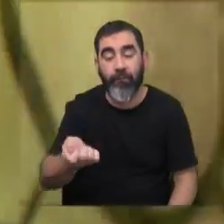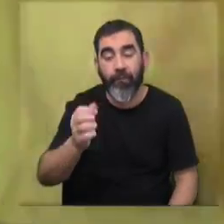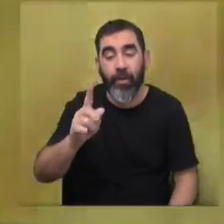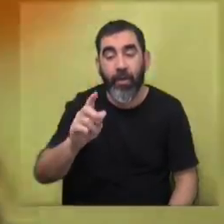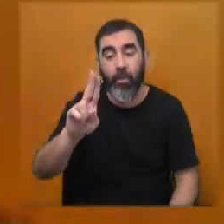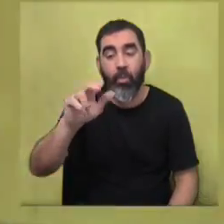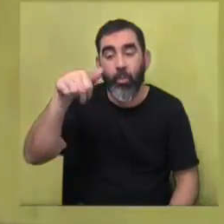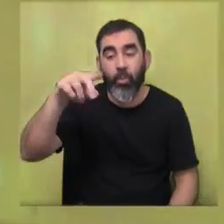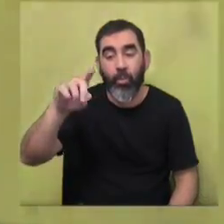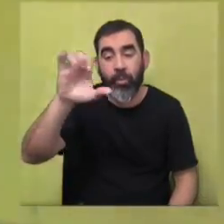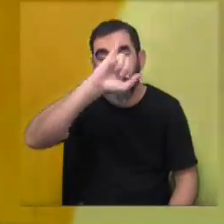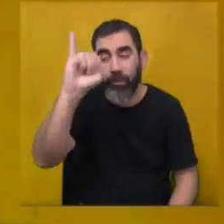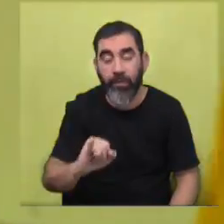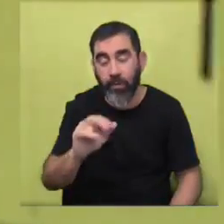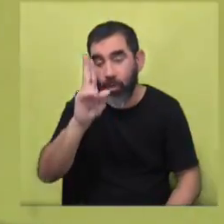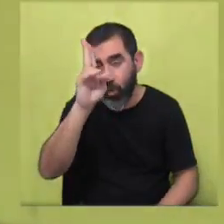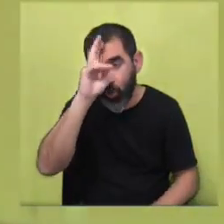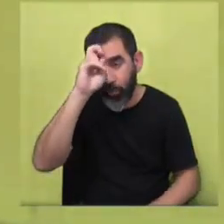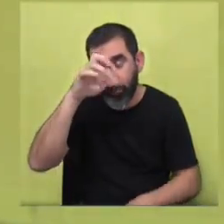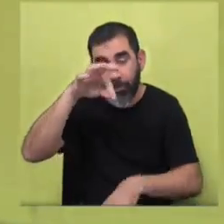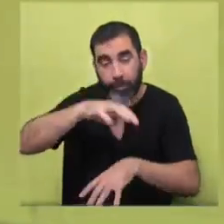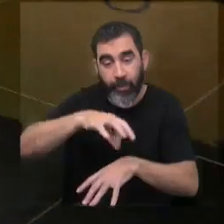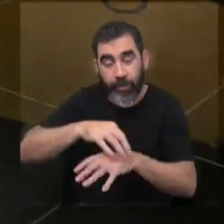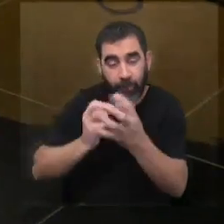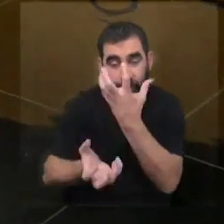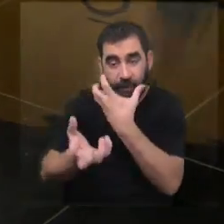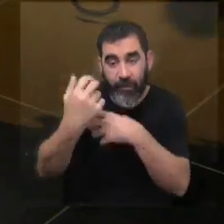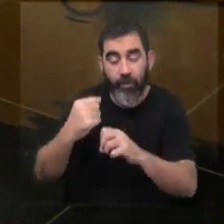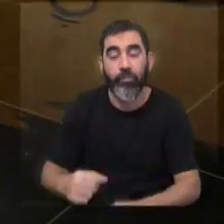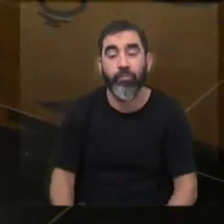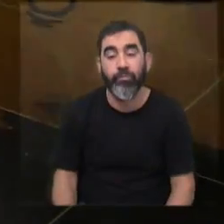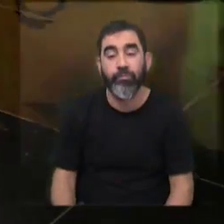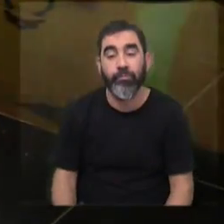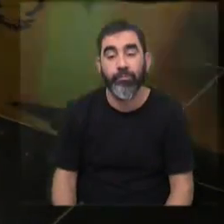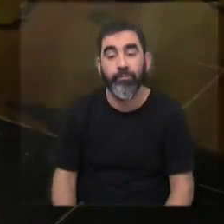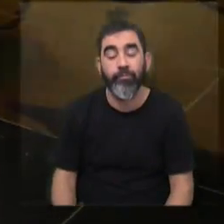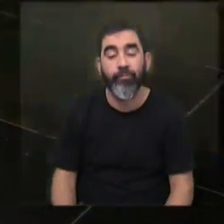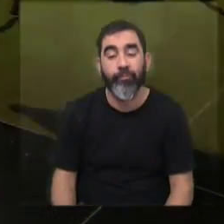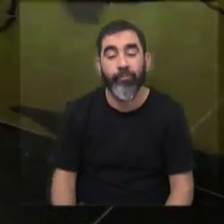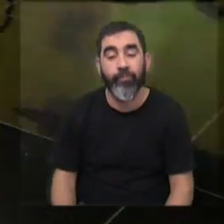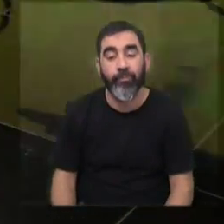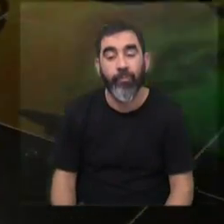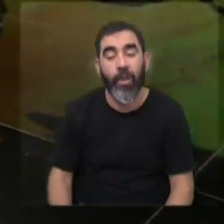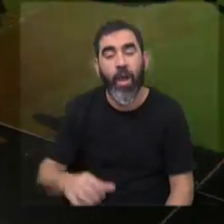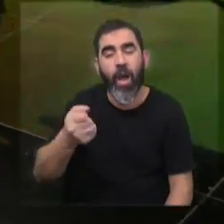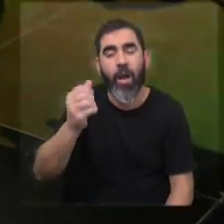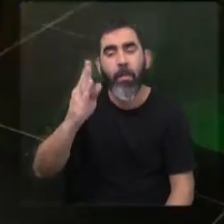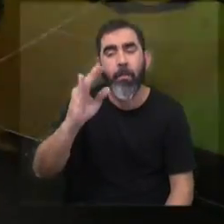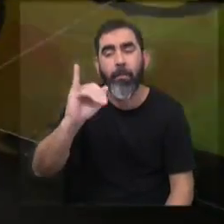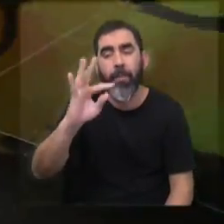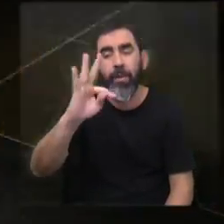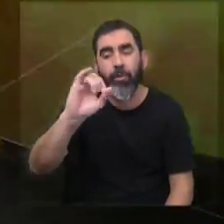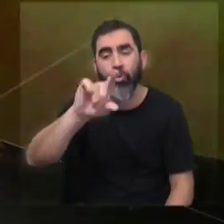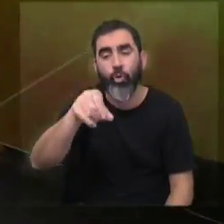Departamento de Clínicas y Hospital Veterinario de Facultad de Veterinaria. Catherine, bienvenida a Sobre Ciencia. Gracias, muchas gracias por la invitación. ¿La apitoxina es el veneno de las